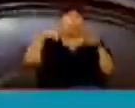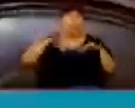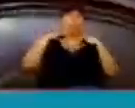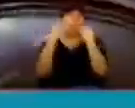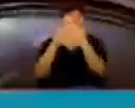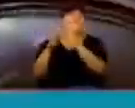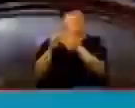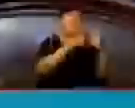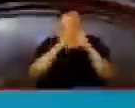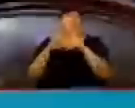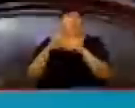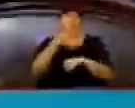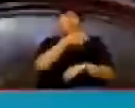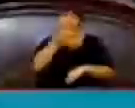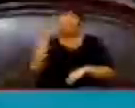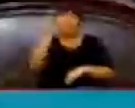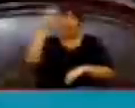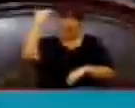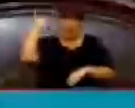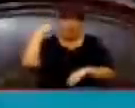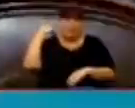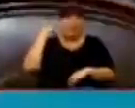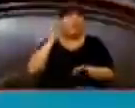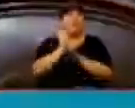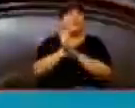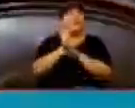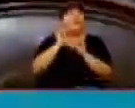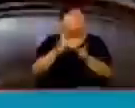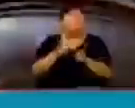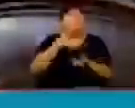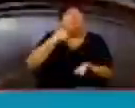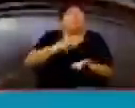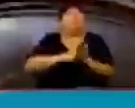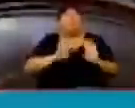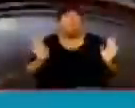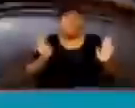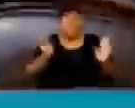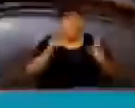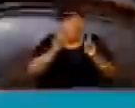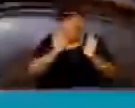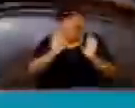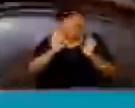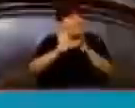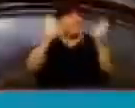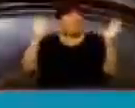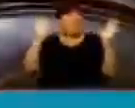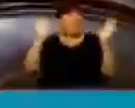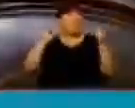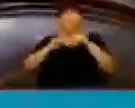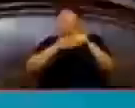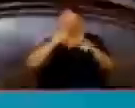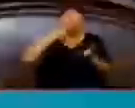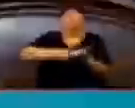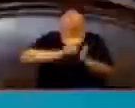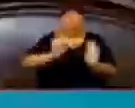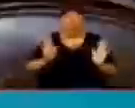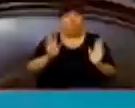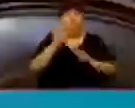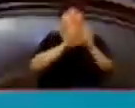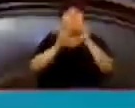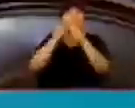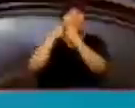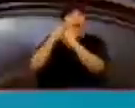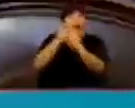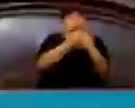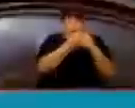cómo tiene que ir Argentina y que se va a seguir, y se va a seguir por 4, 6, 8, 10, 15 años. Y que cambie el